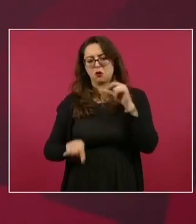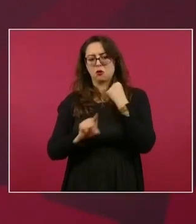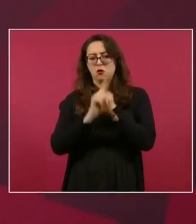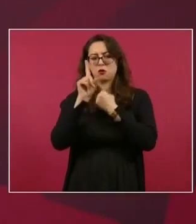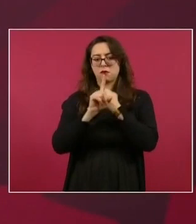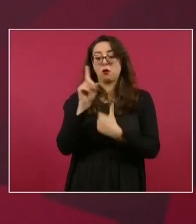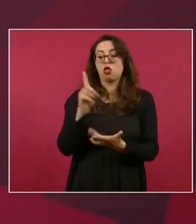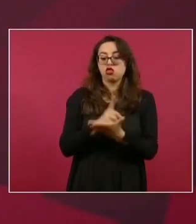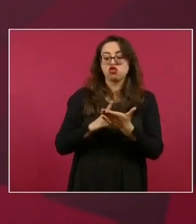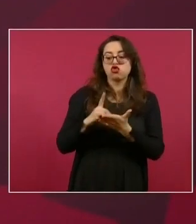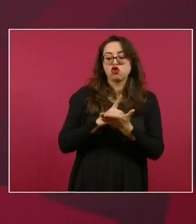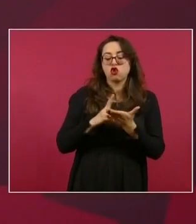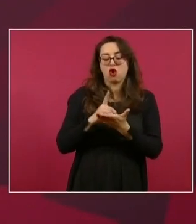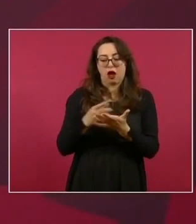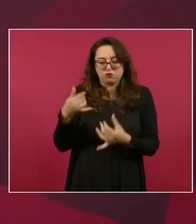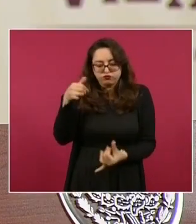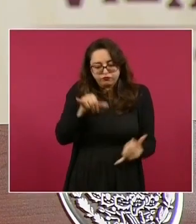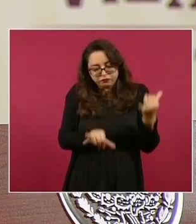de droga